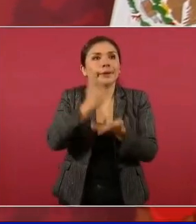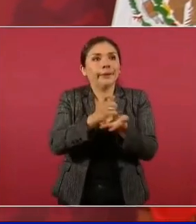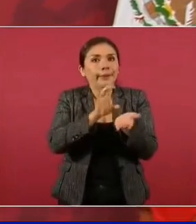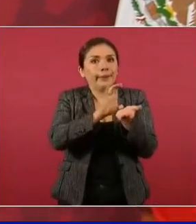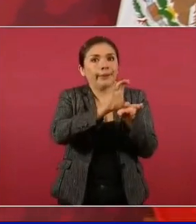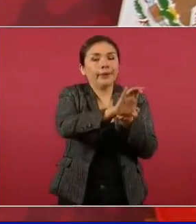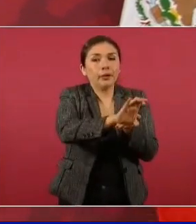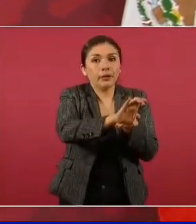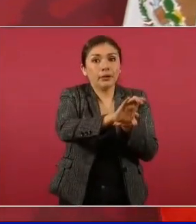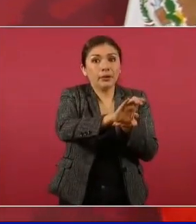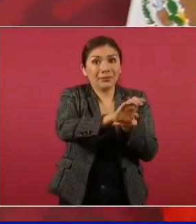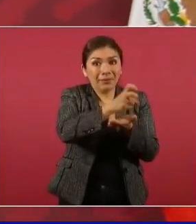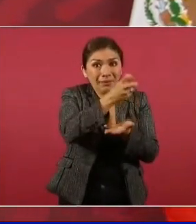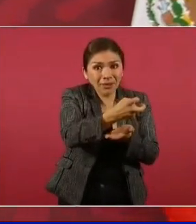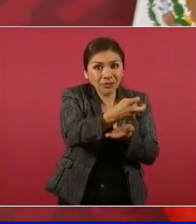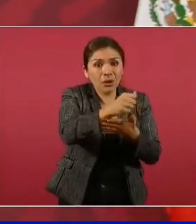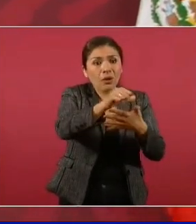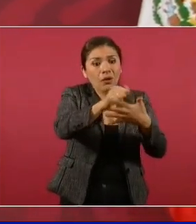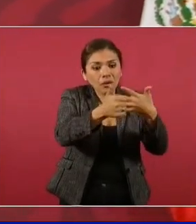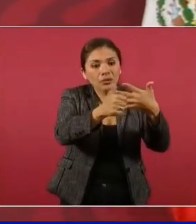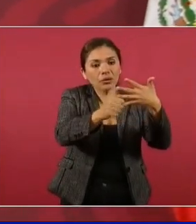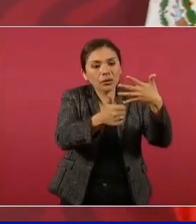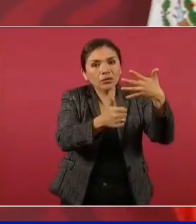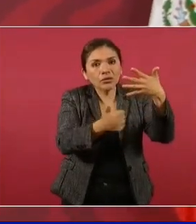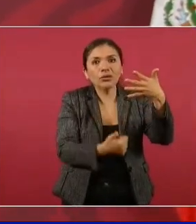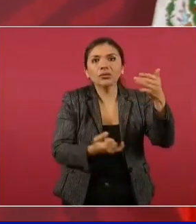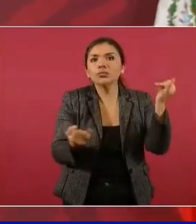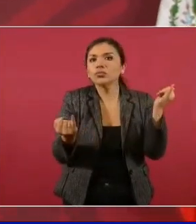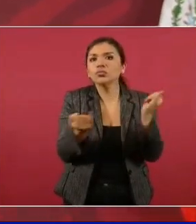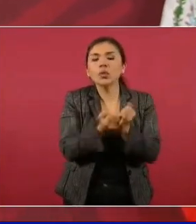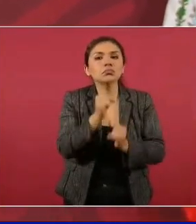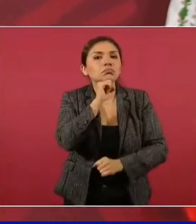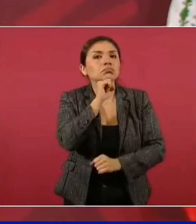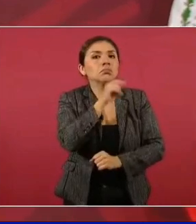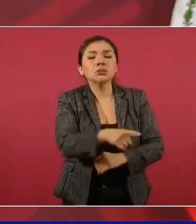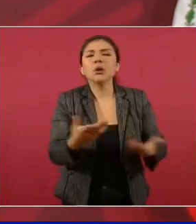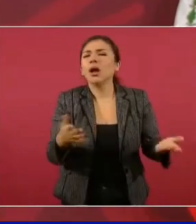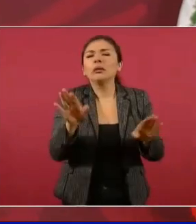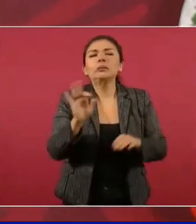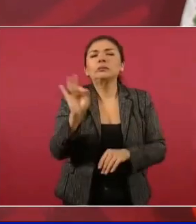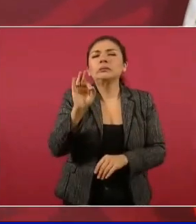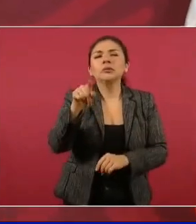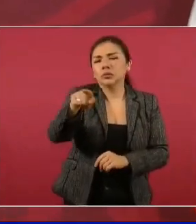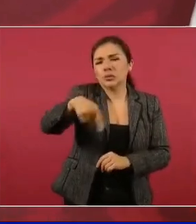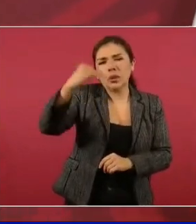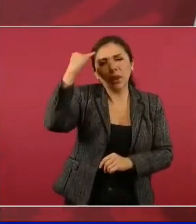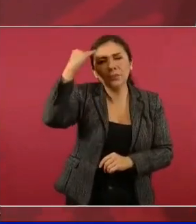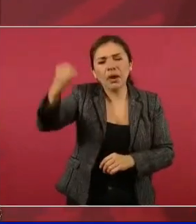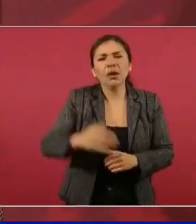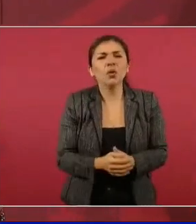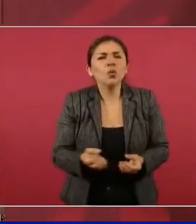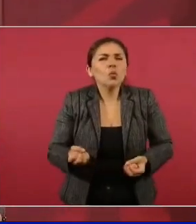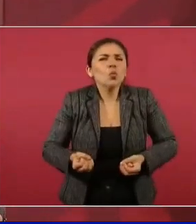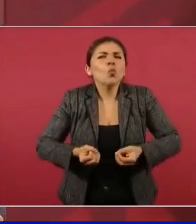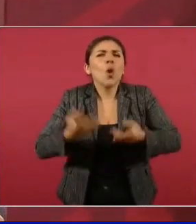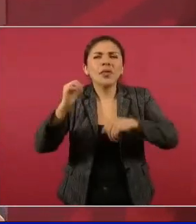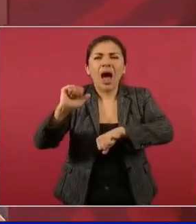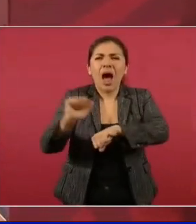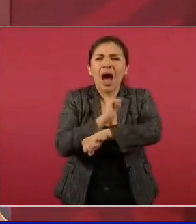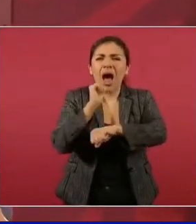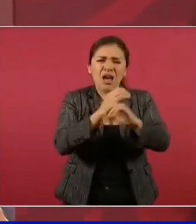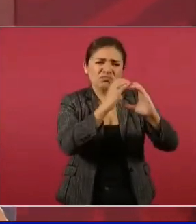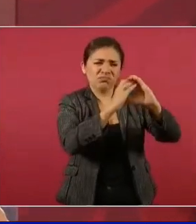Y así muchísimas cosas. Nada más, imagínense cuántas camionetas